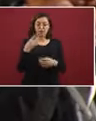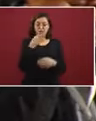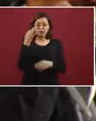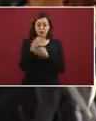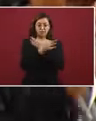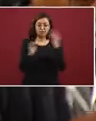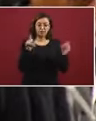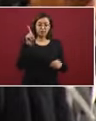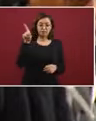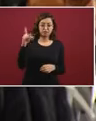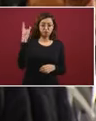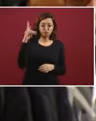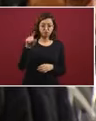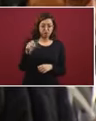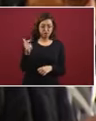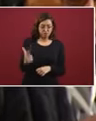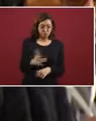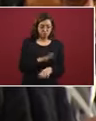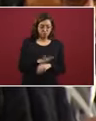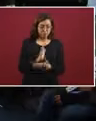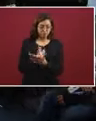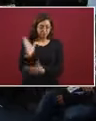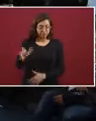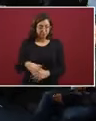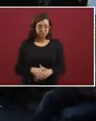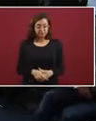allá en Bolivia.